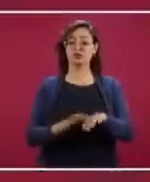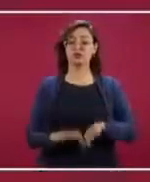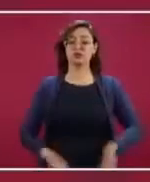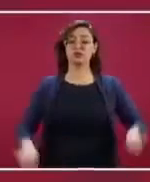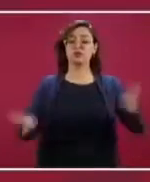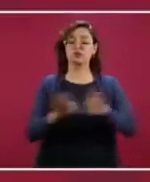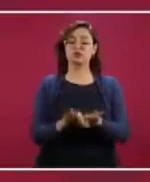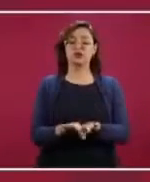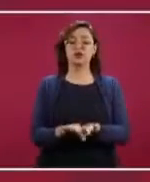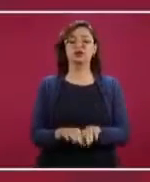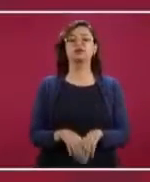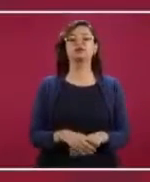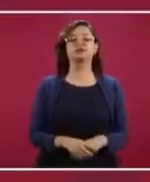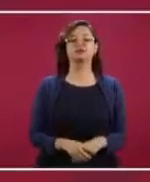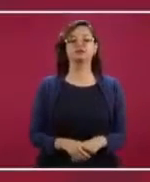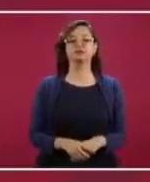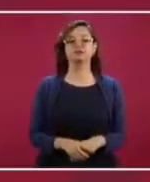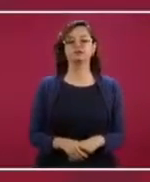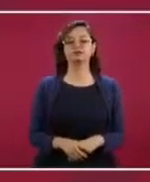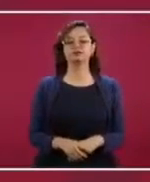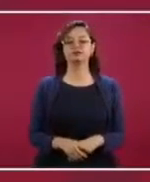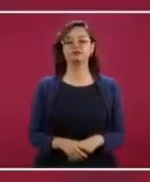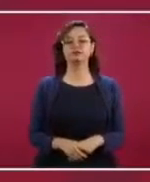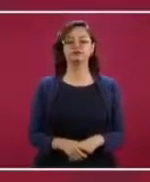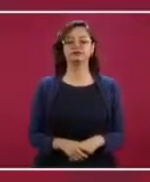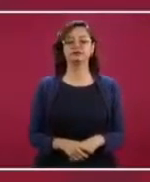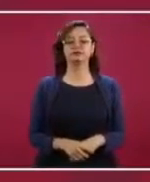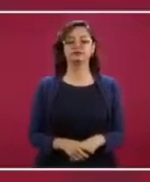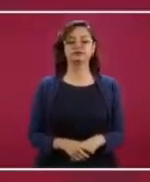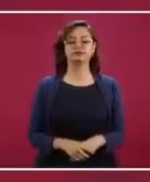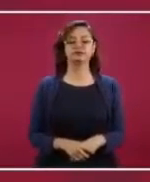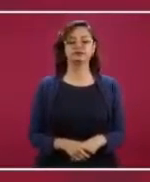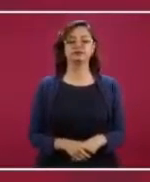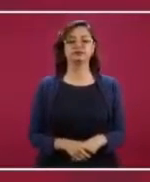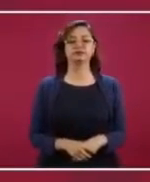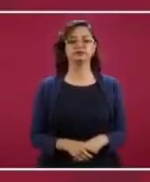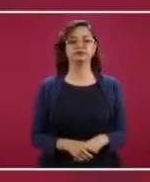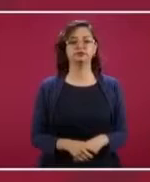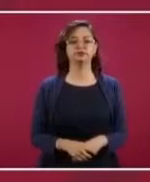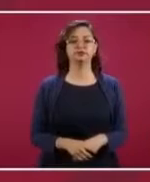Fue el primer estado en